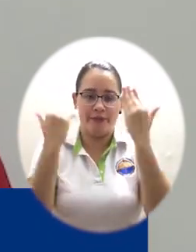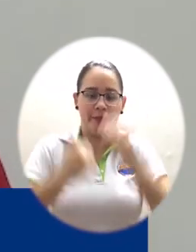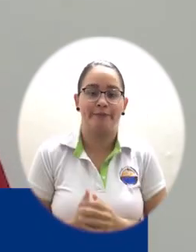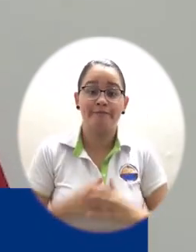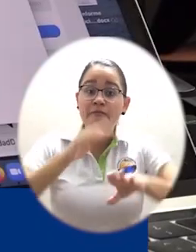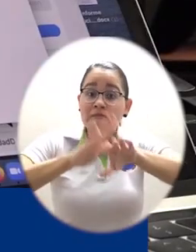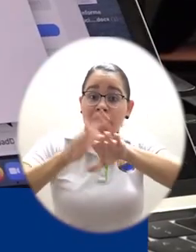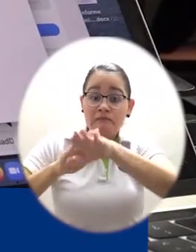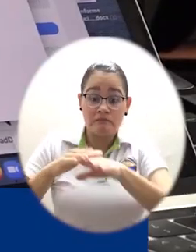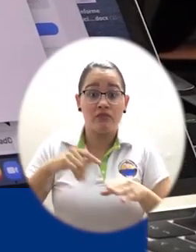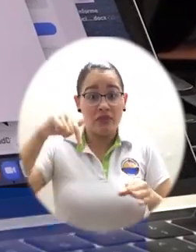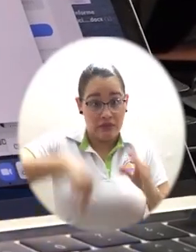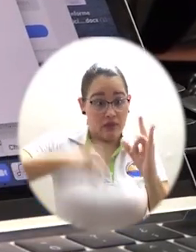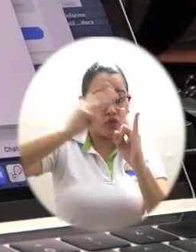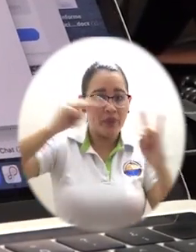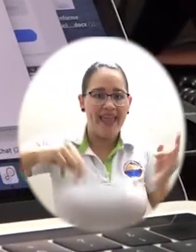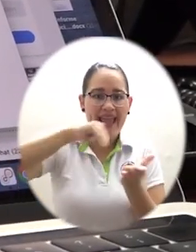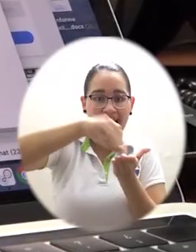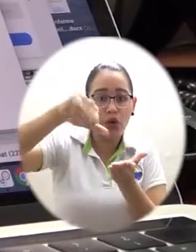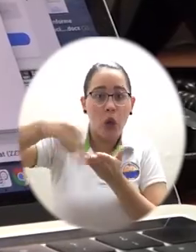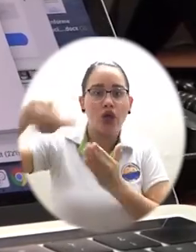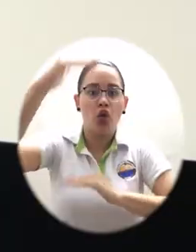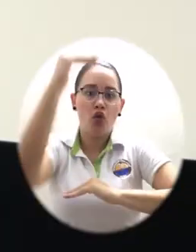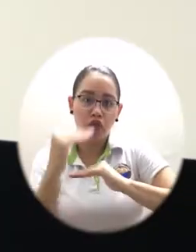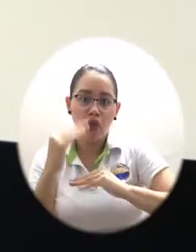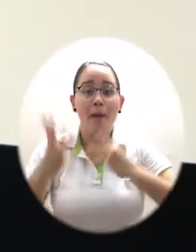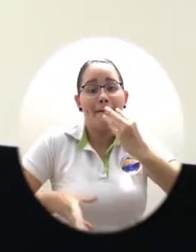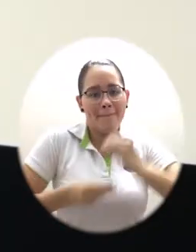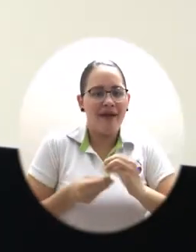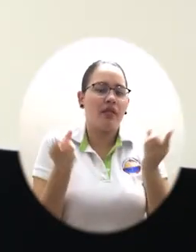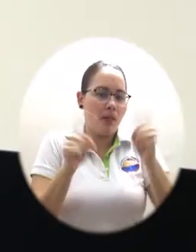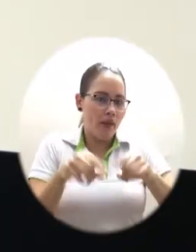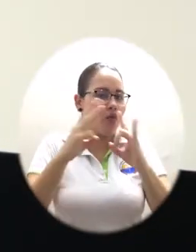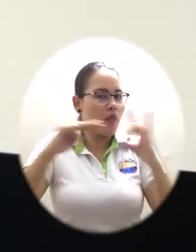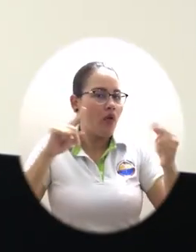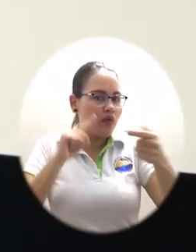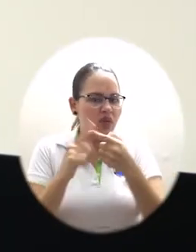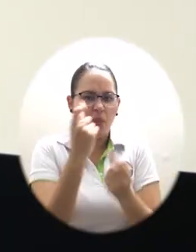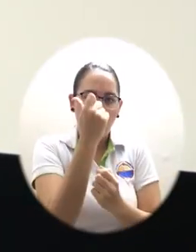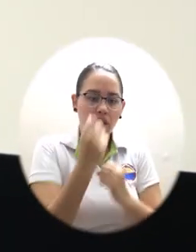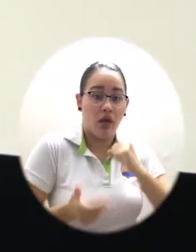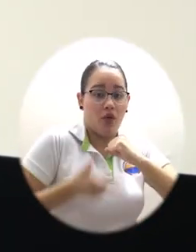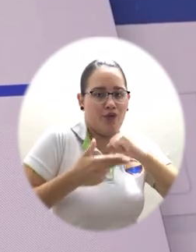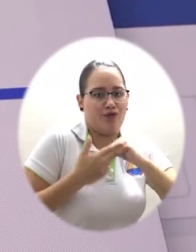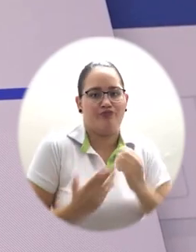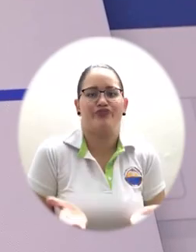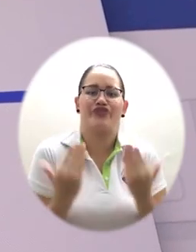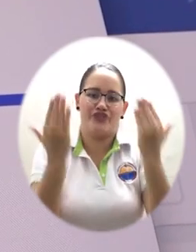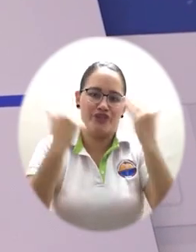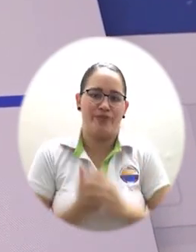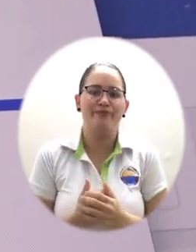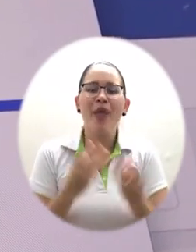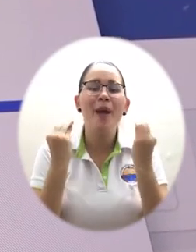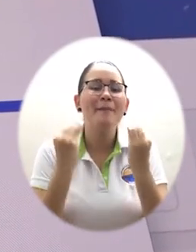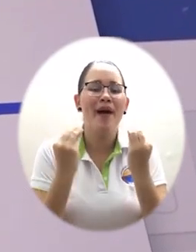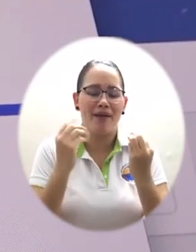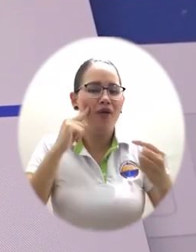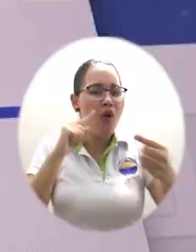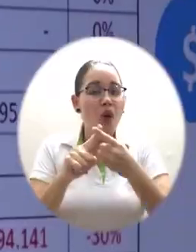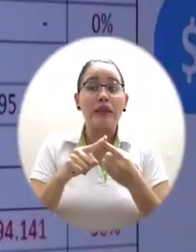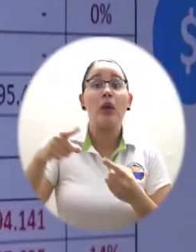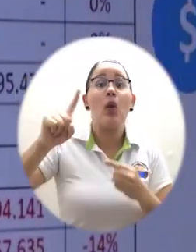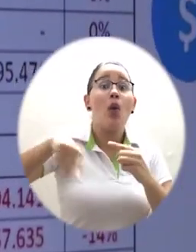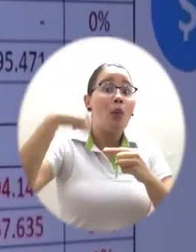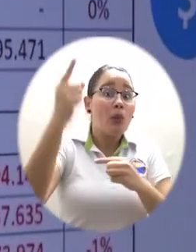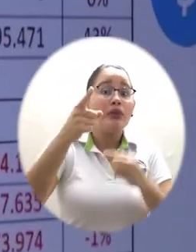del plan de austeridad que presentó, para buscar medidas y alternativas que garanticen una matrícula más asequible para esas personas